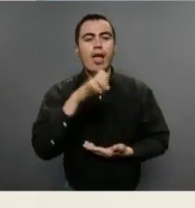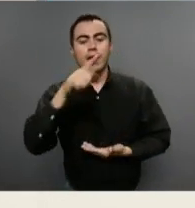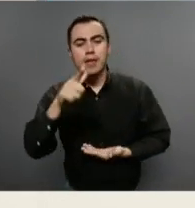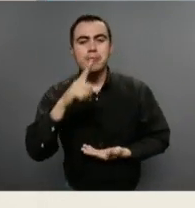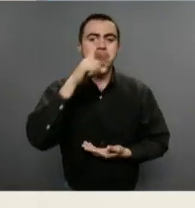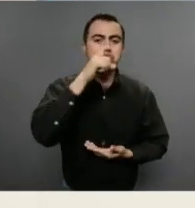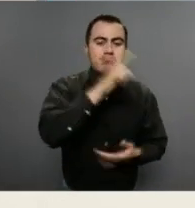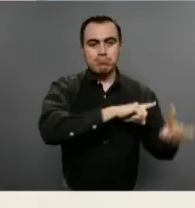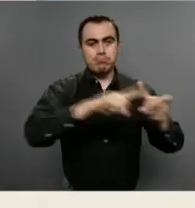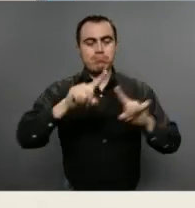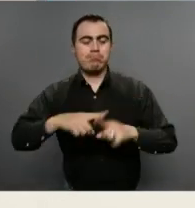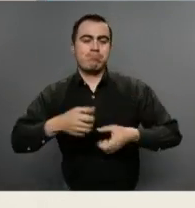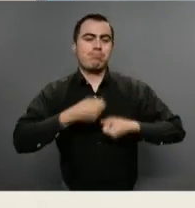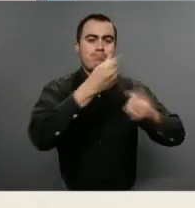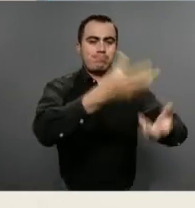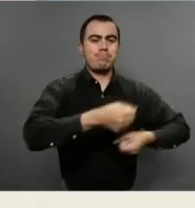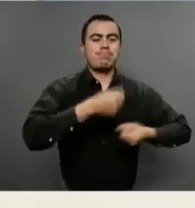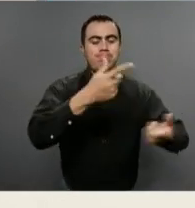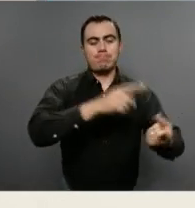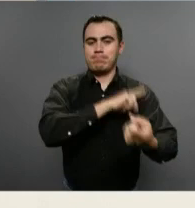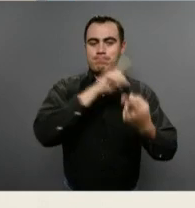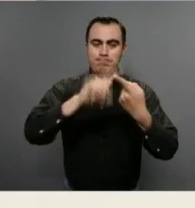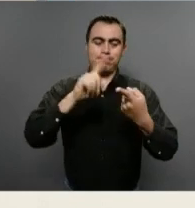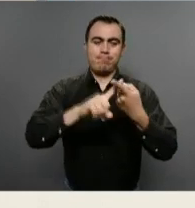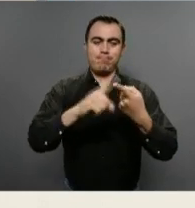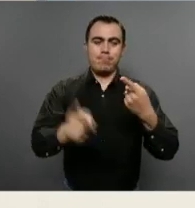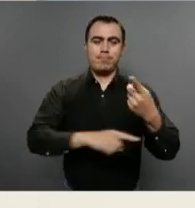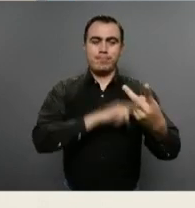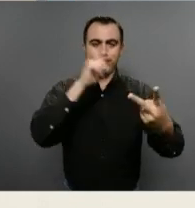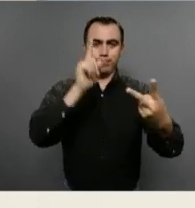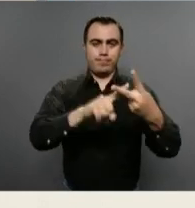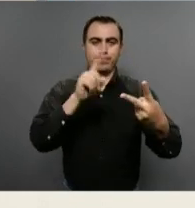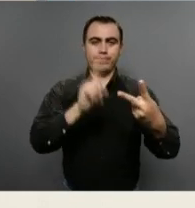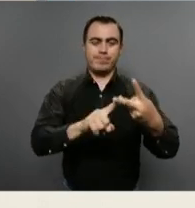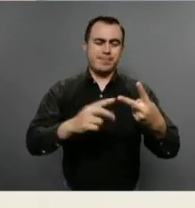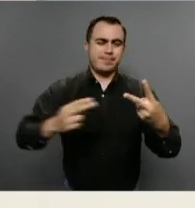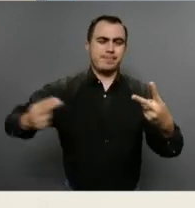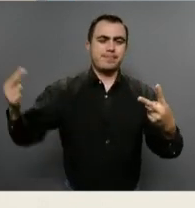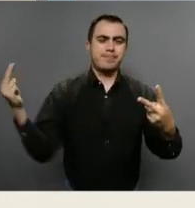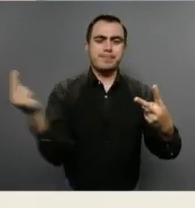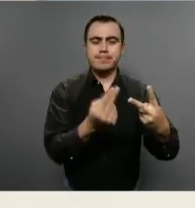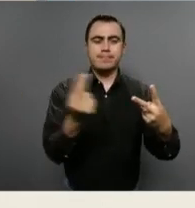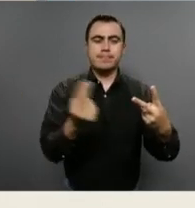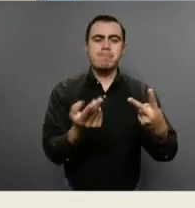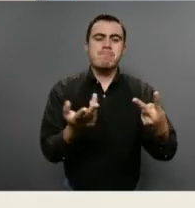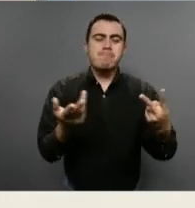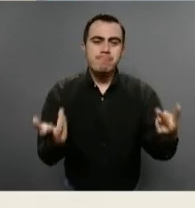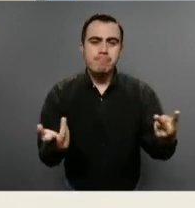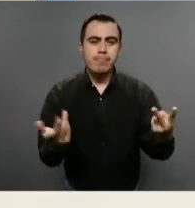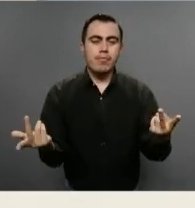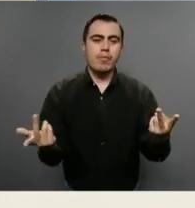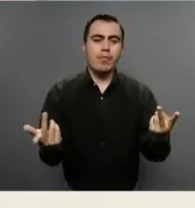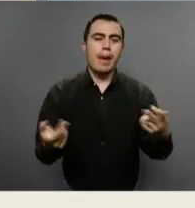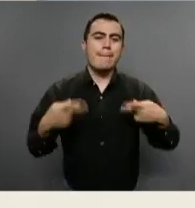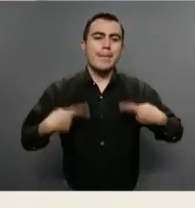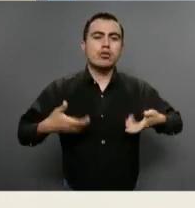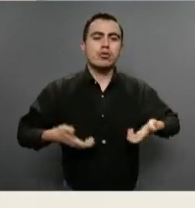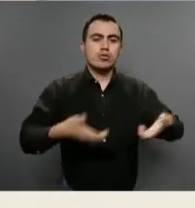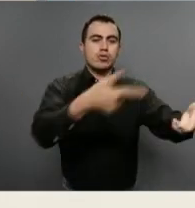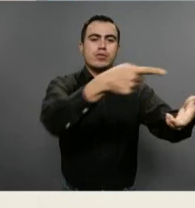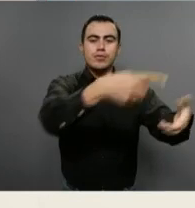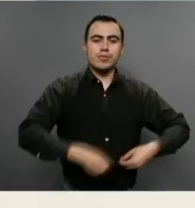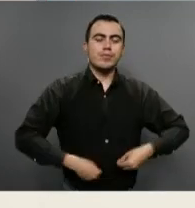esas medidas que son de higiene básica. Y la segunda es que es necesario que atiendan a nivel médico a la población